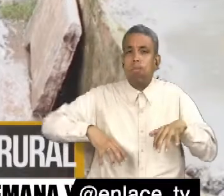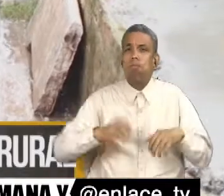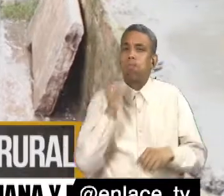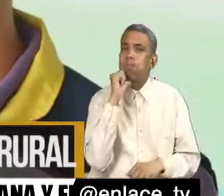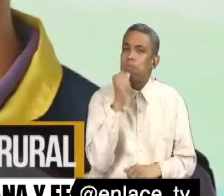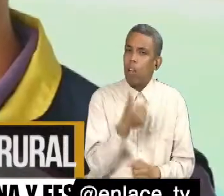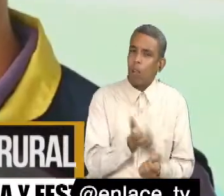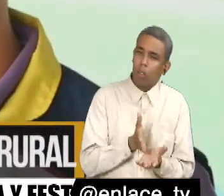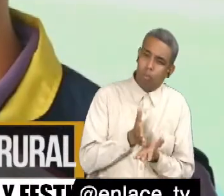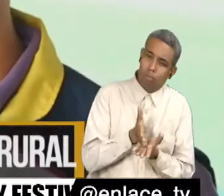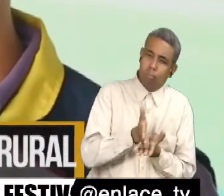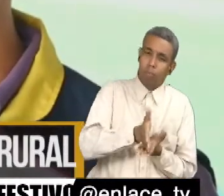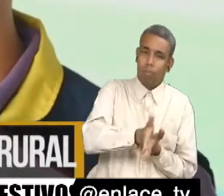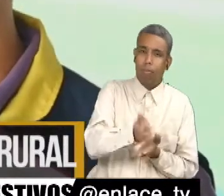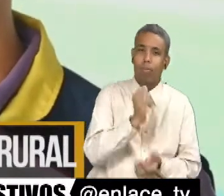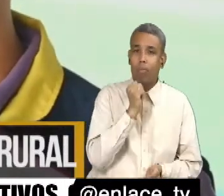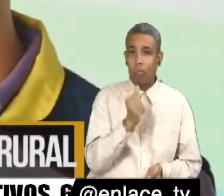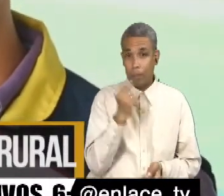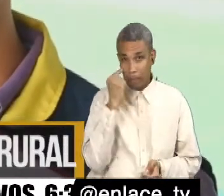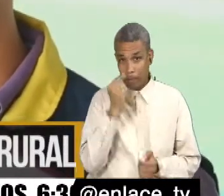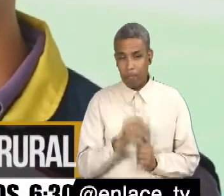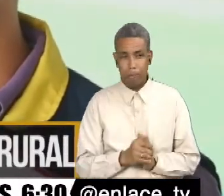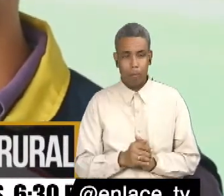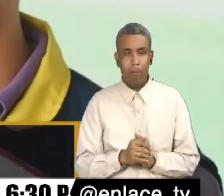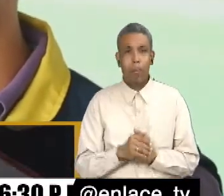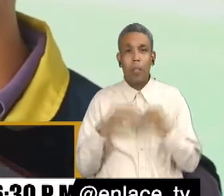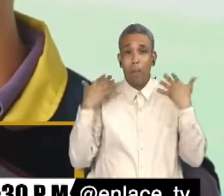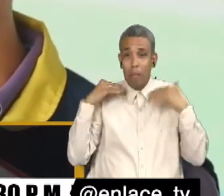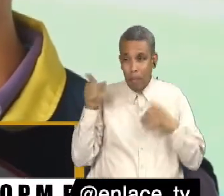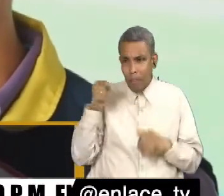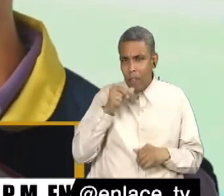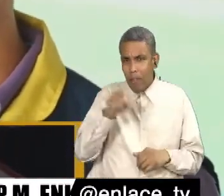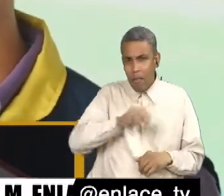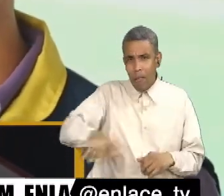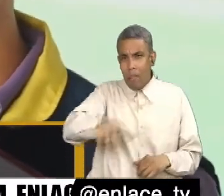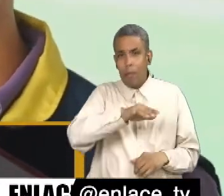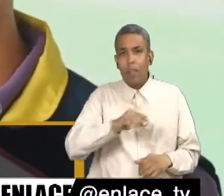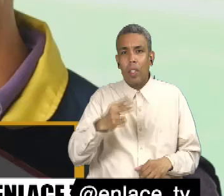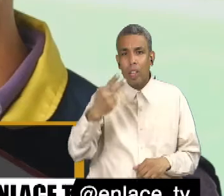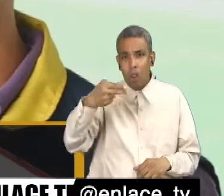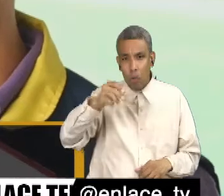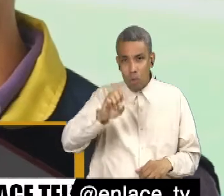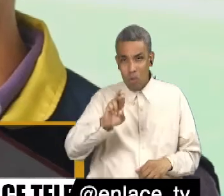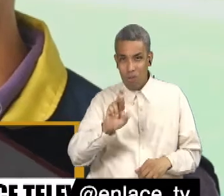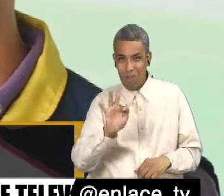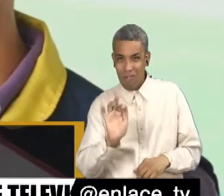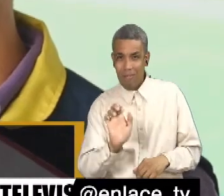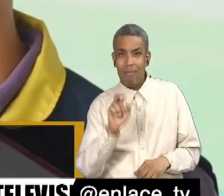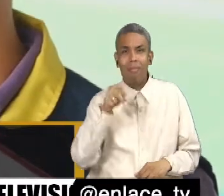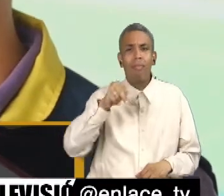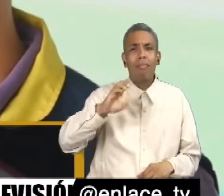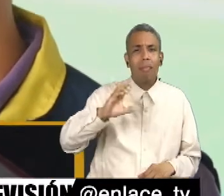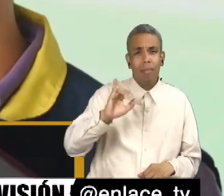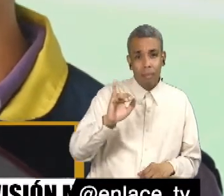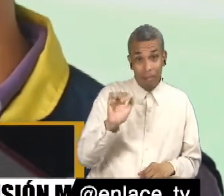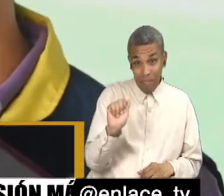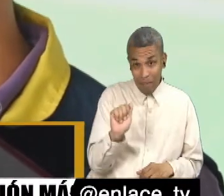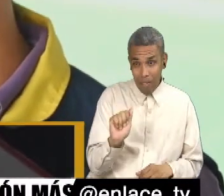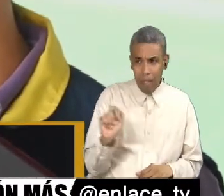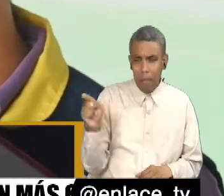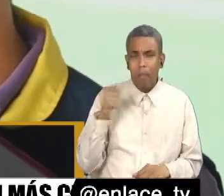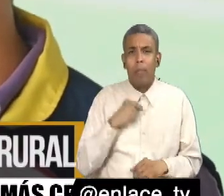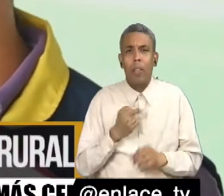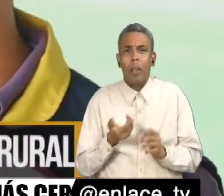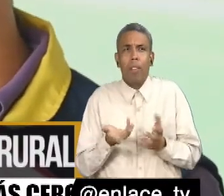En todas las afectaciones que se presentan allí en la vereda La Hortensia, que es una vereda bastante grande, donde encontramos afectaciones de